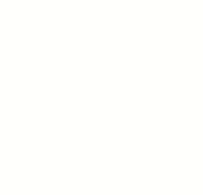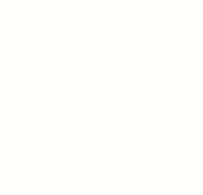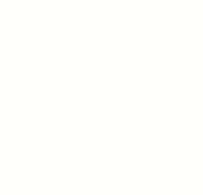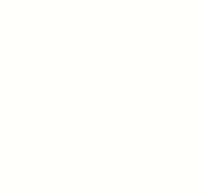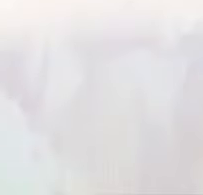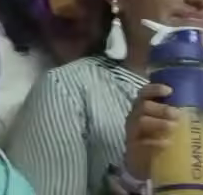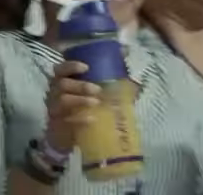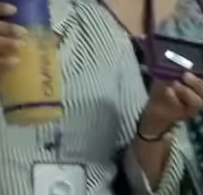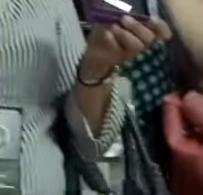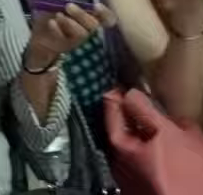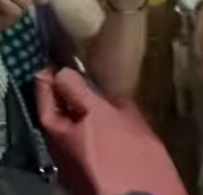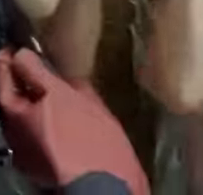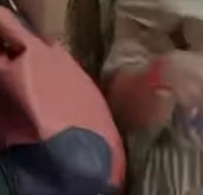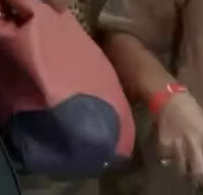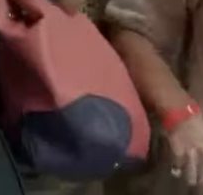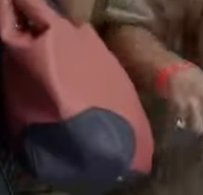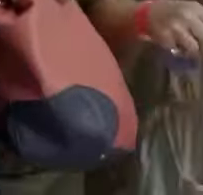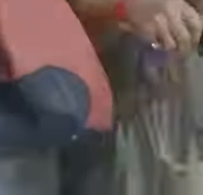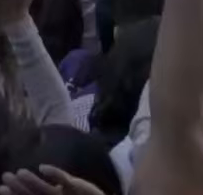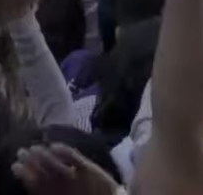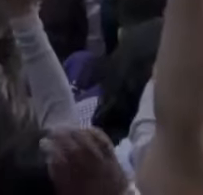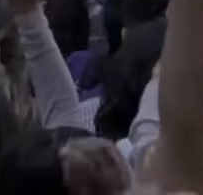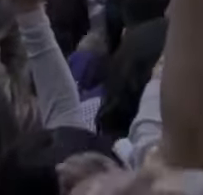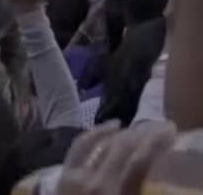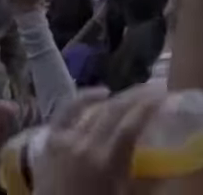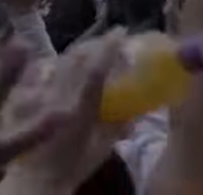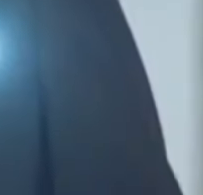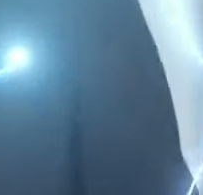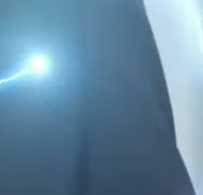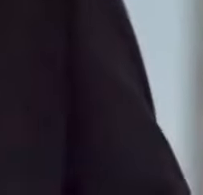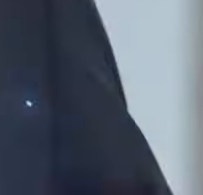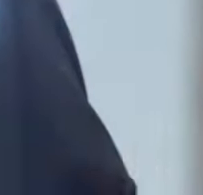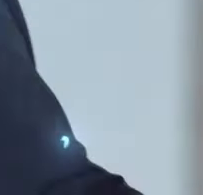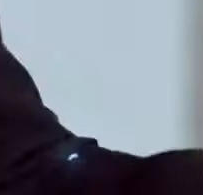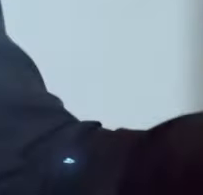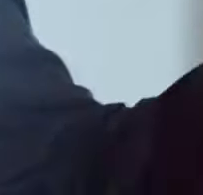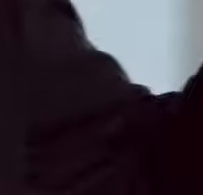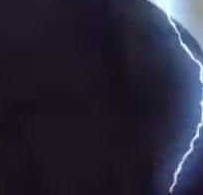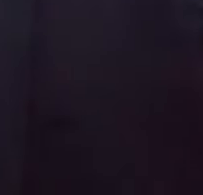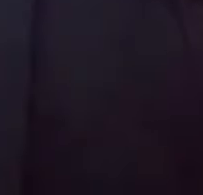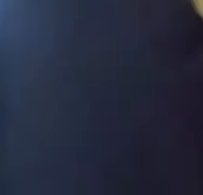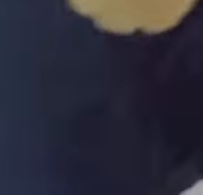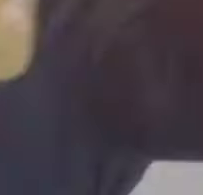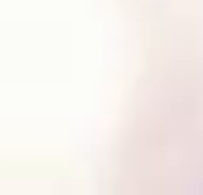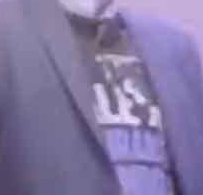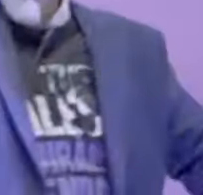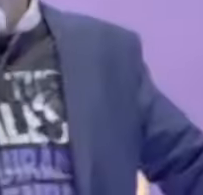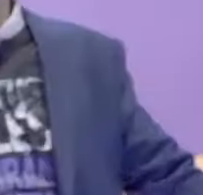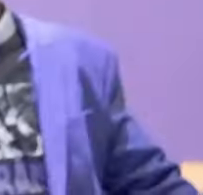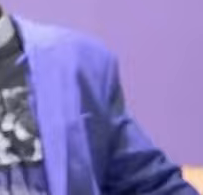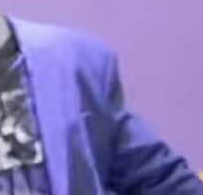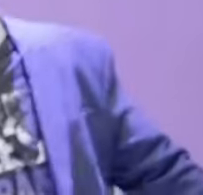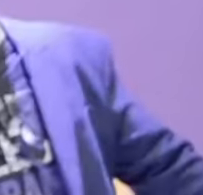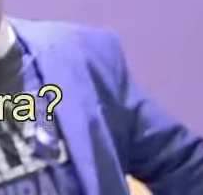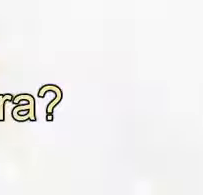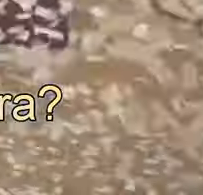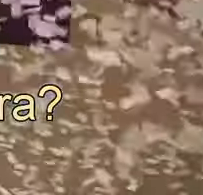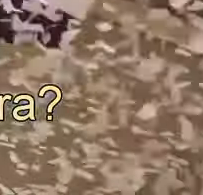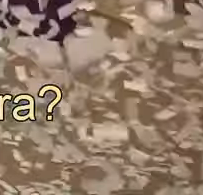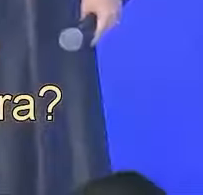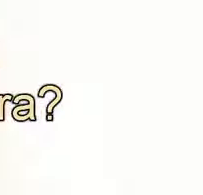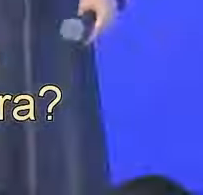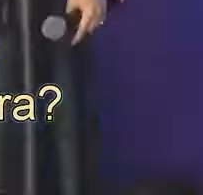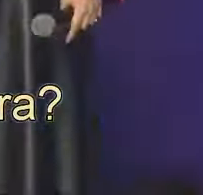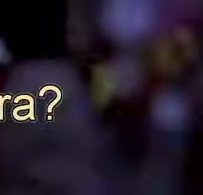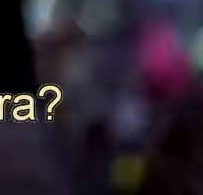la industria del multidesarrollo, de transformar tu vida y tu futuro.